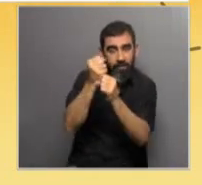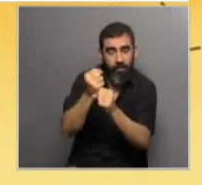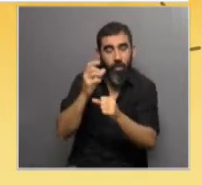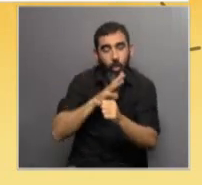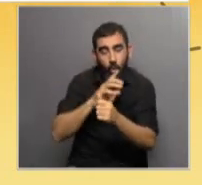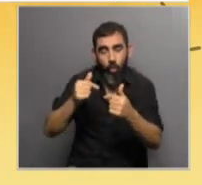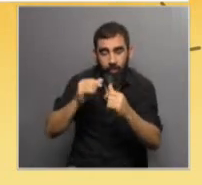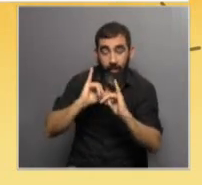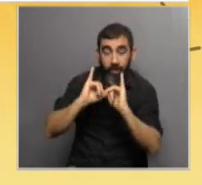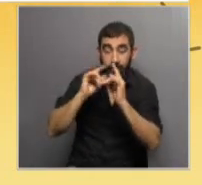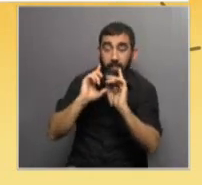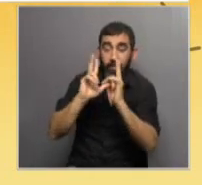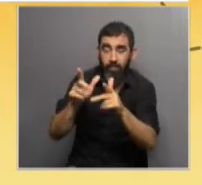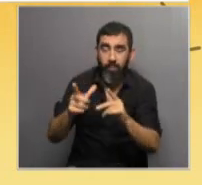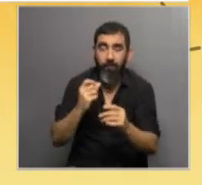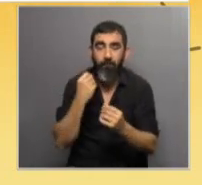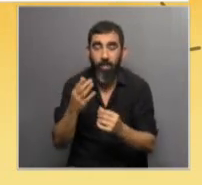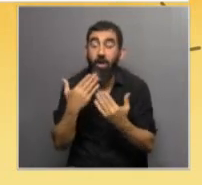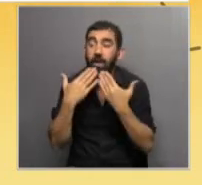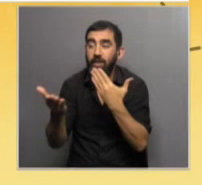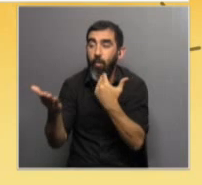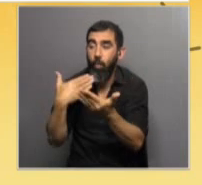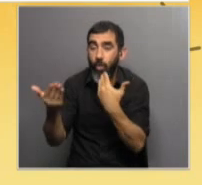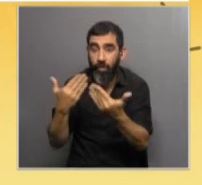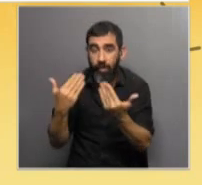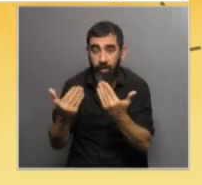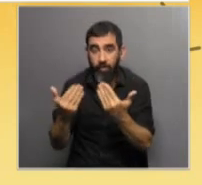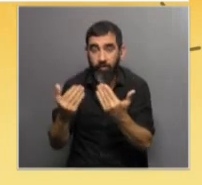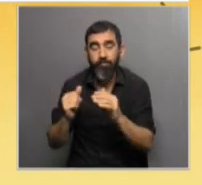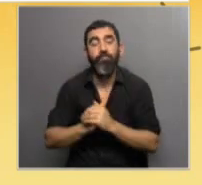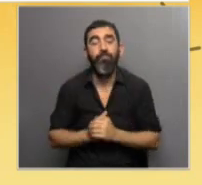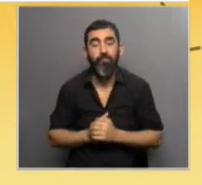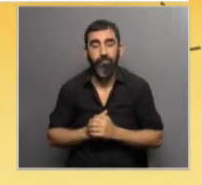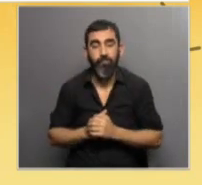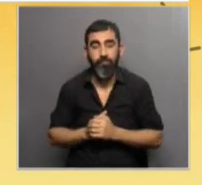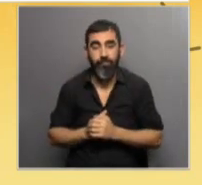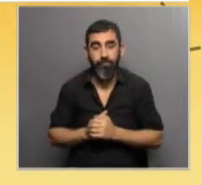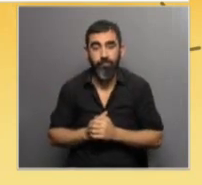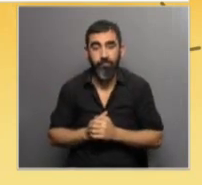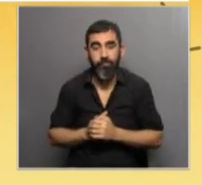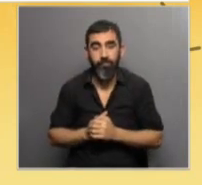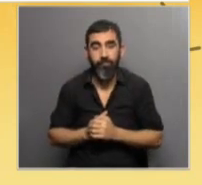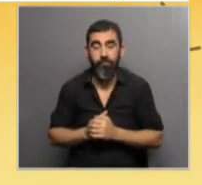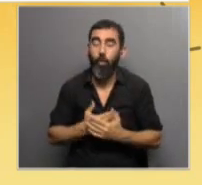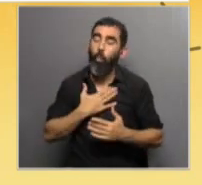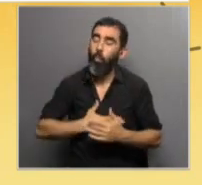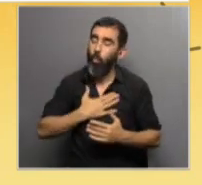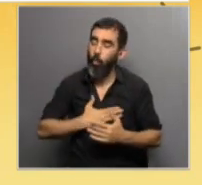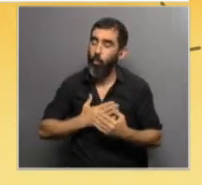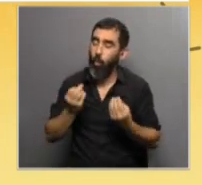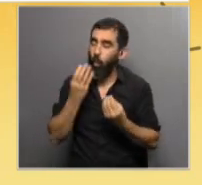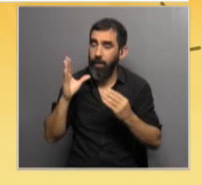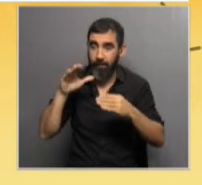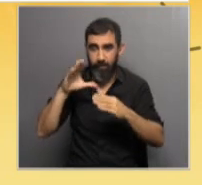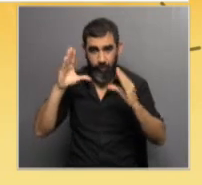a resaltar y sobre todo valorizar muchas gracias por esta conversación y nos seguimos viendo con mucho gusto